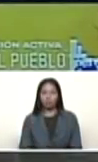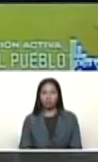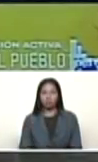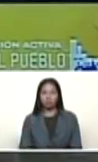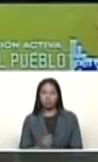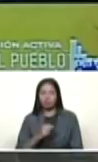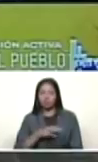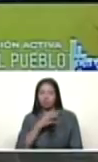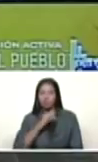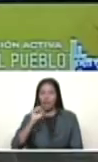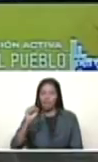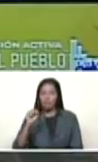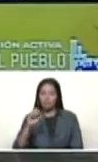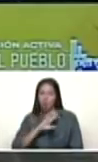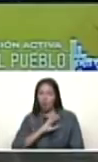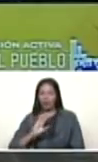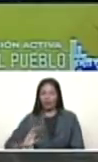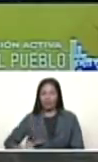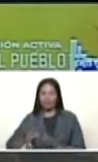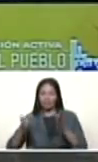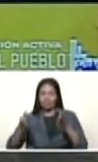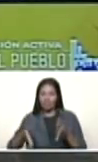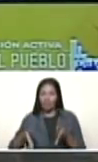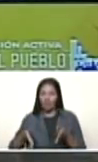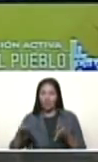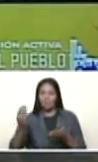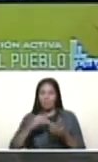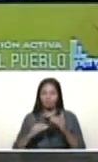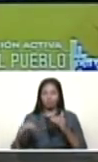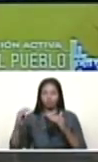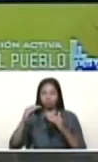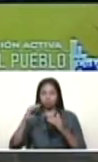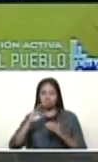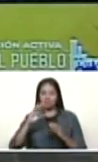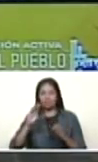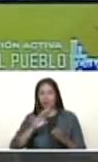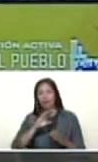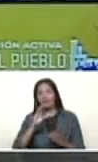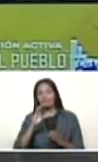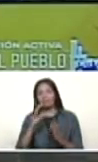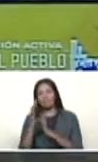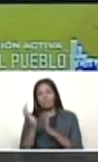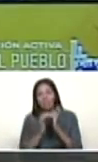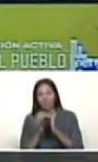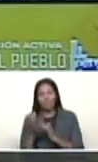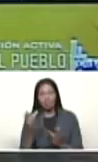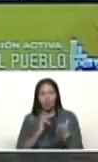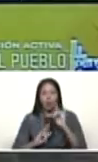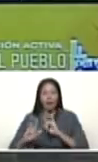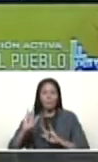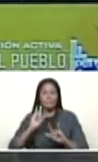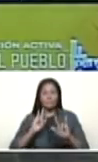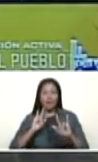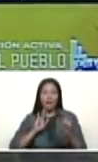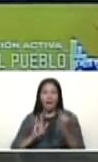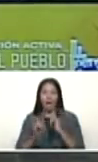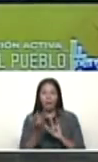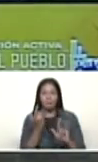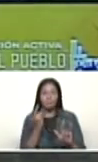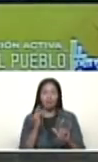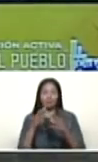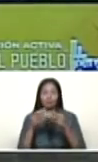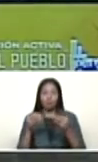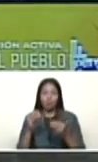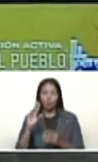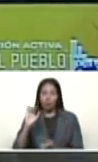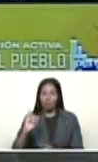del socialismo cristiano, la máxima de Cristo, amar al prójimo